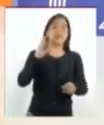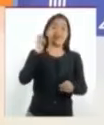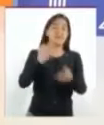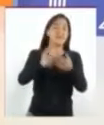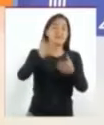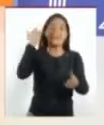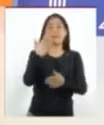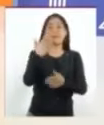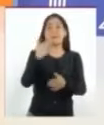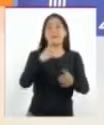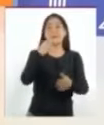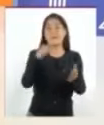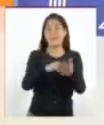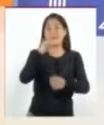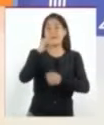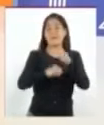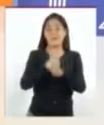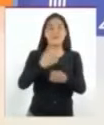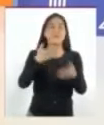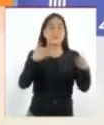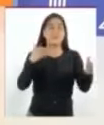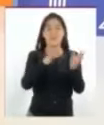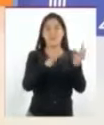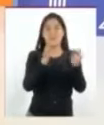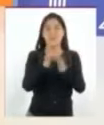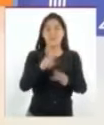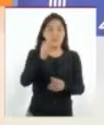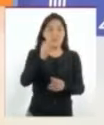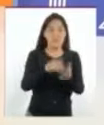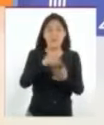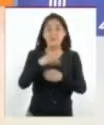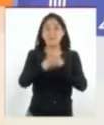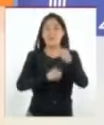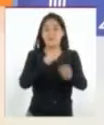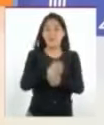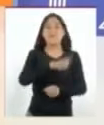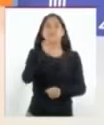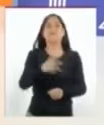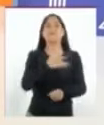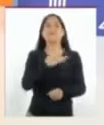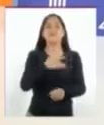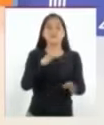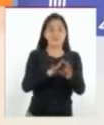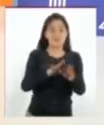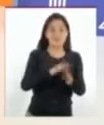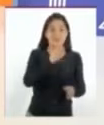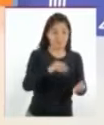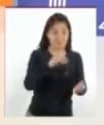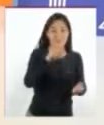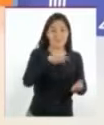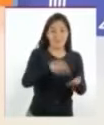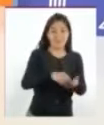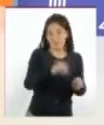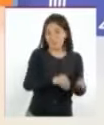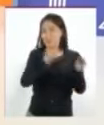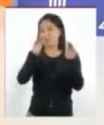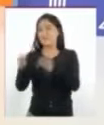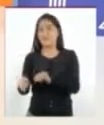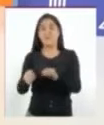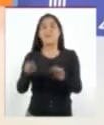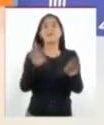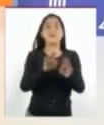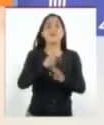años antes de Cristo. Durante muchos miles de años se movieron así de un continente a otro, viviendo de la